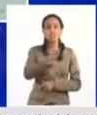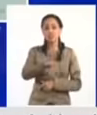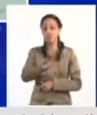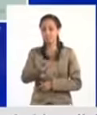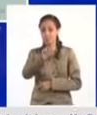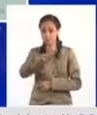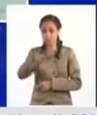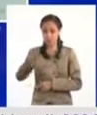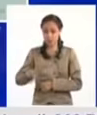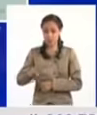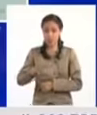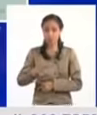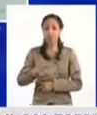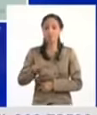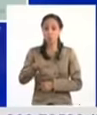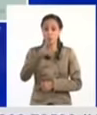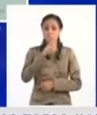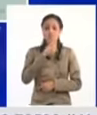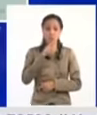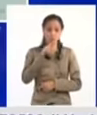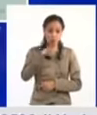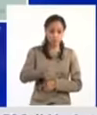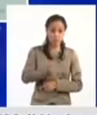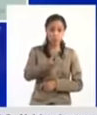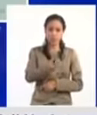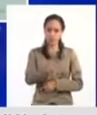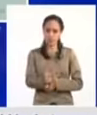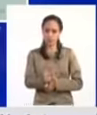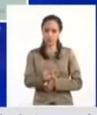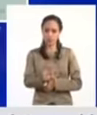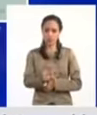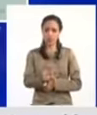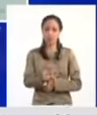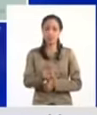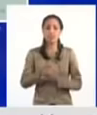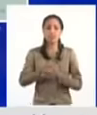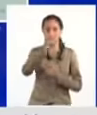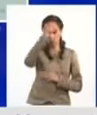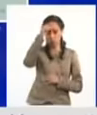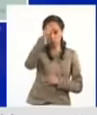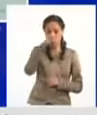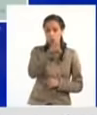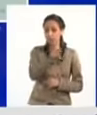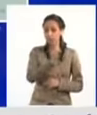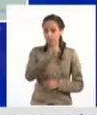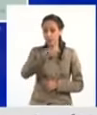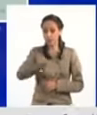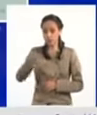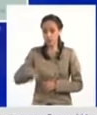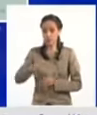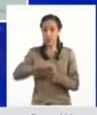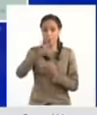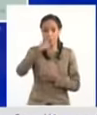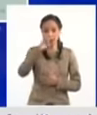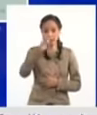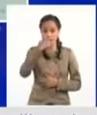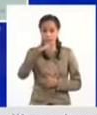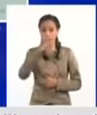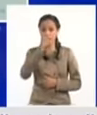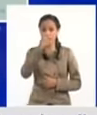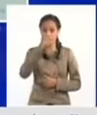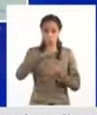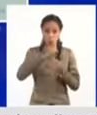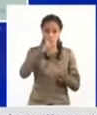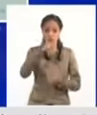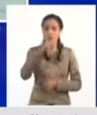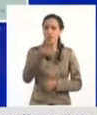la Grande 68, Santo Domingo 13, Manicaragua 10, pero se diagnostican casos de Corralillo,